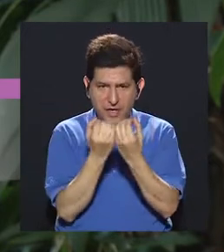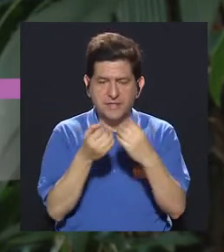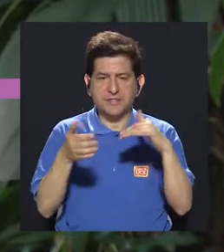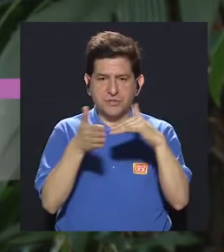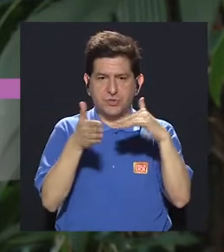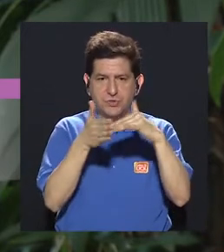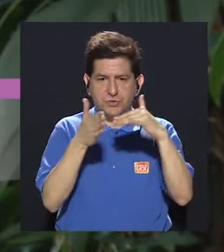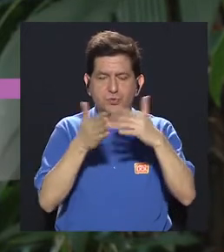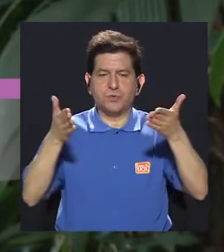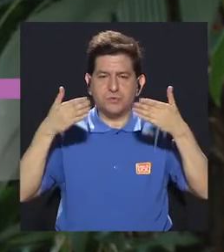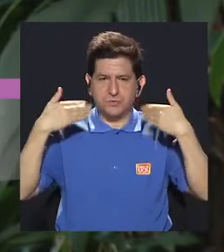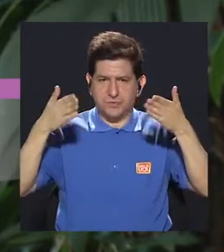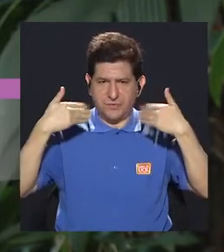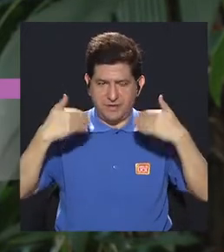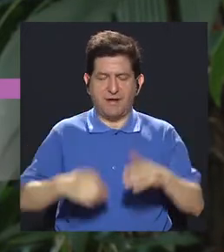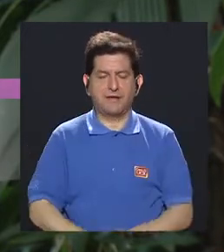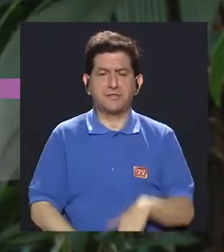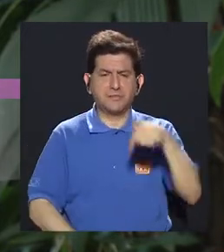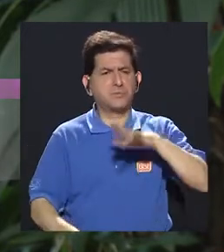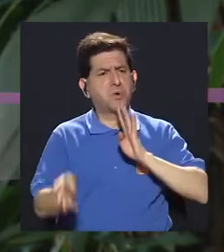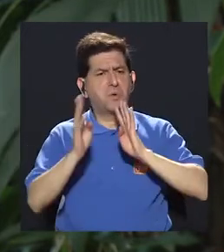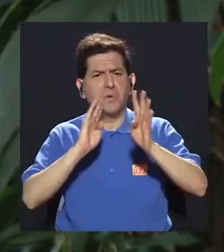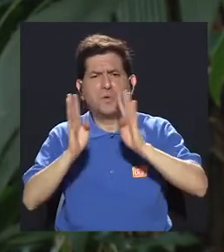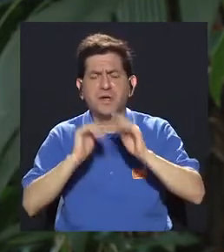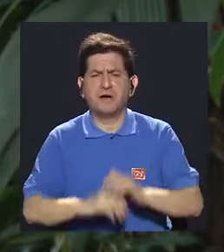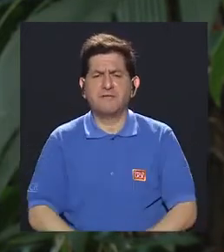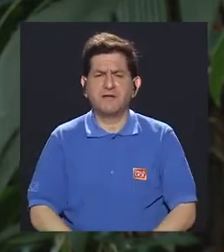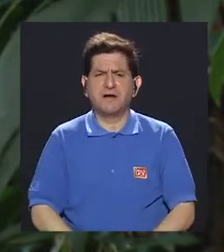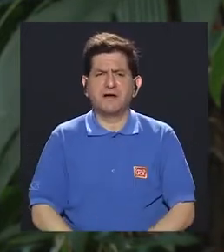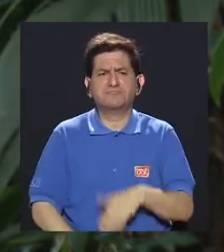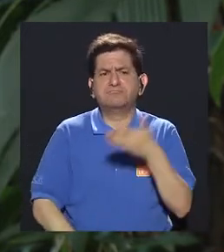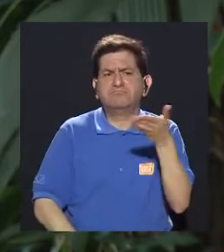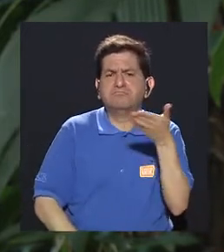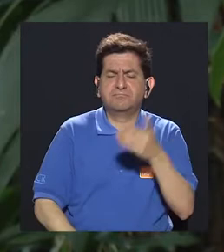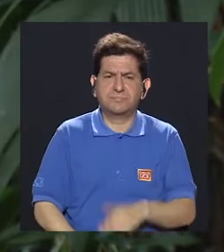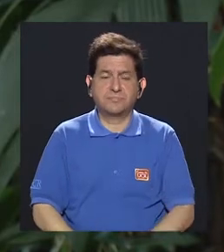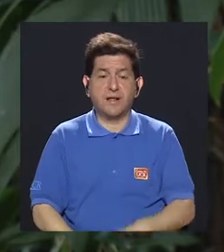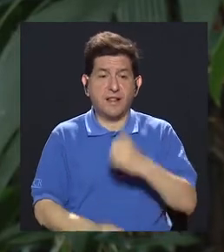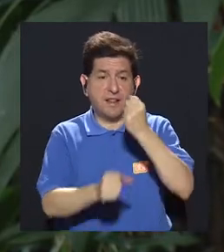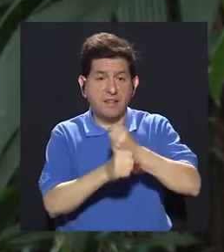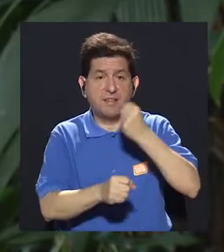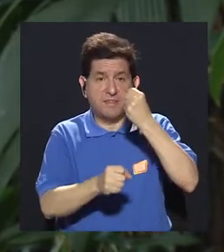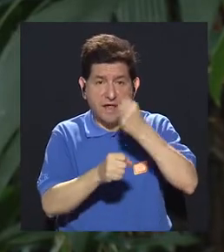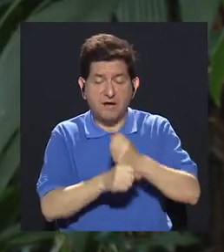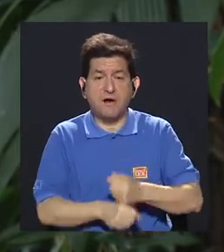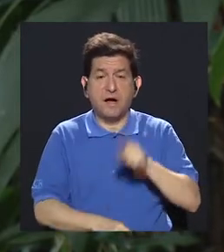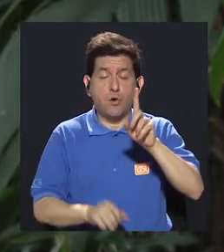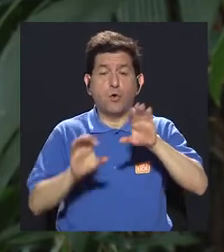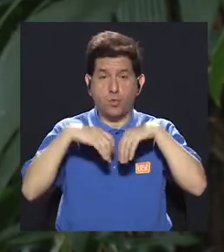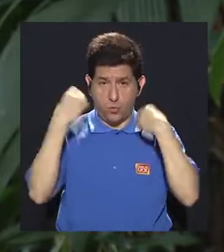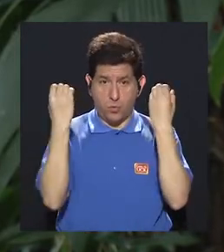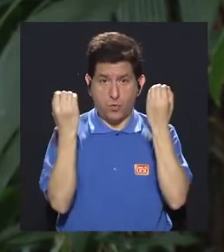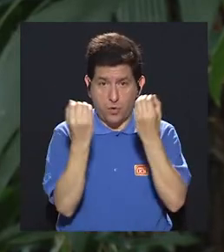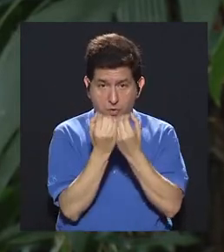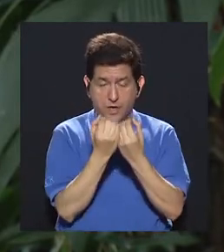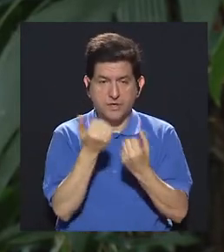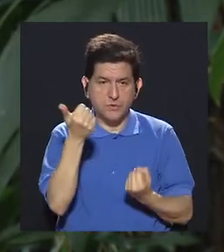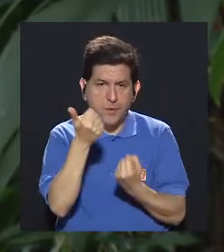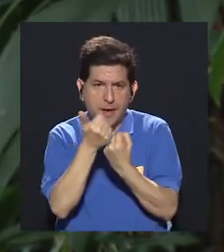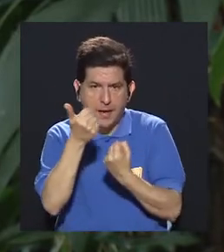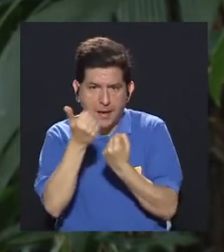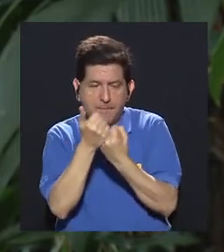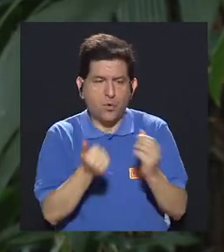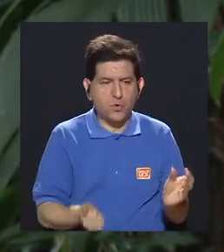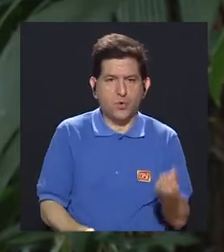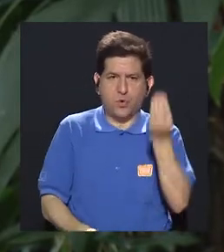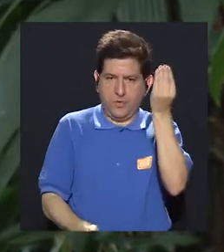para Estudios Tropicales. Hoy vamos a conversar acerca del trabajo que hace una organización a